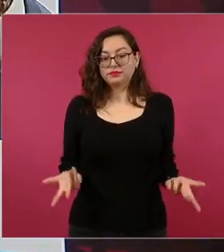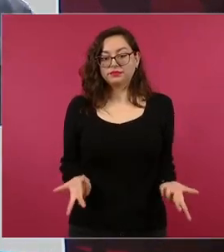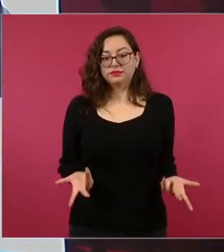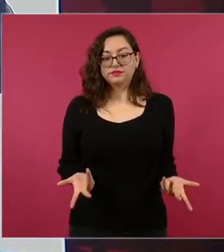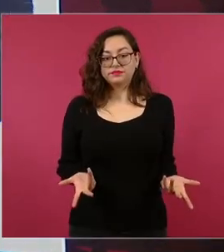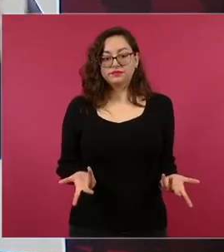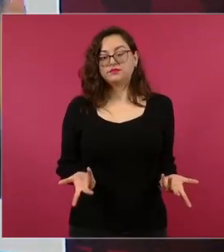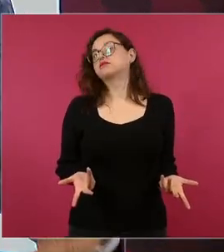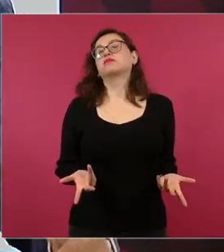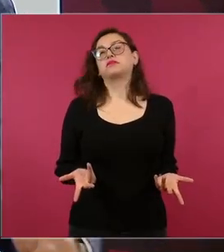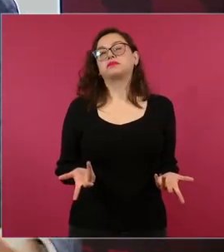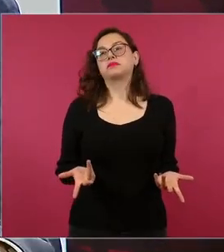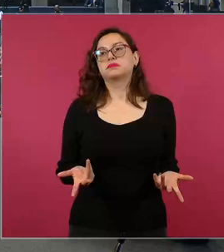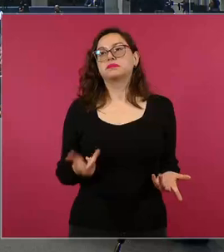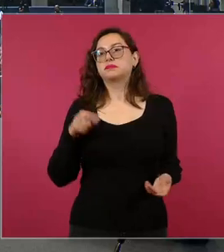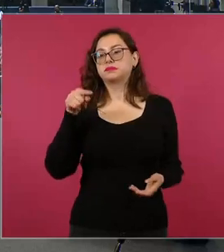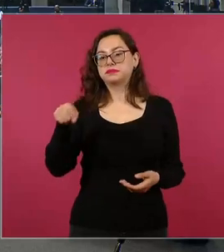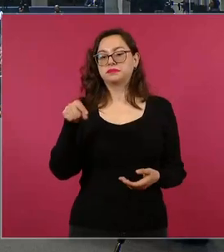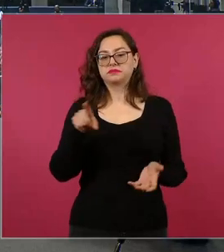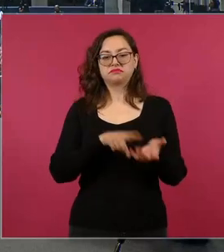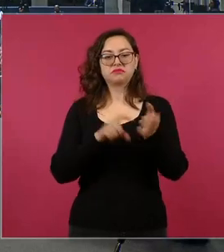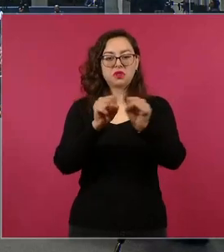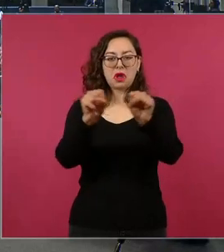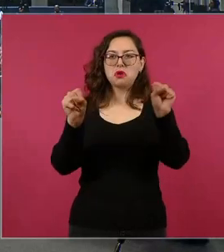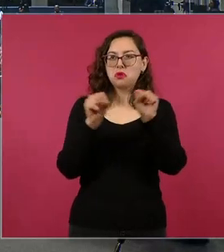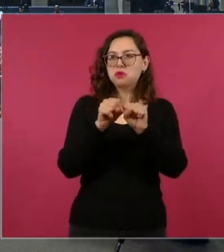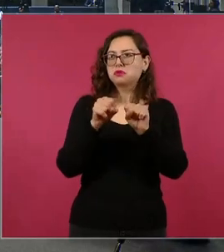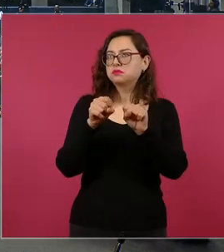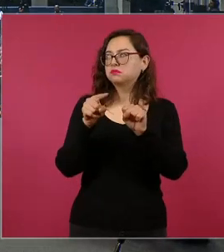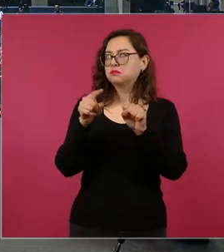así, no menos,